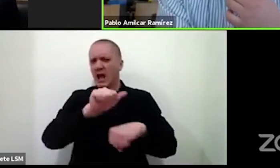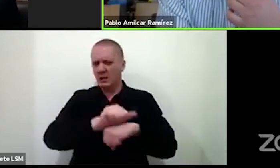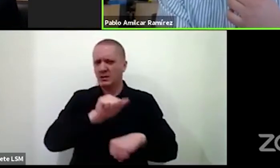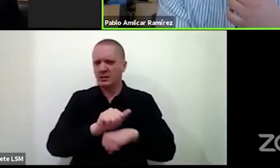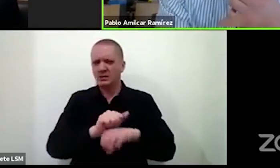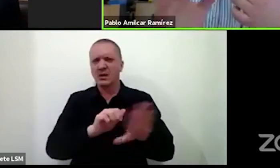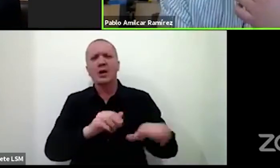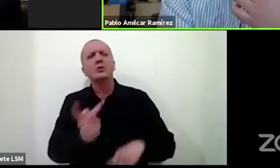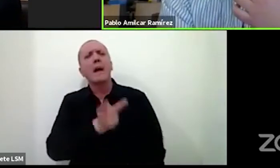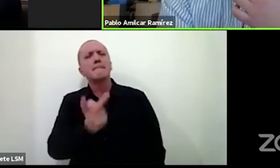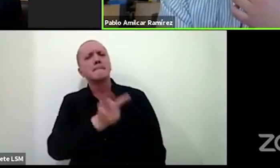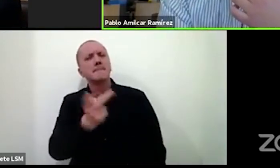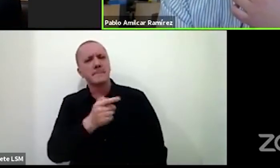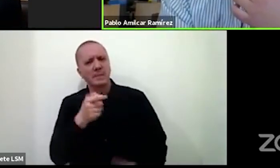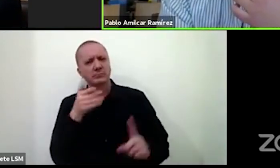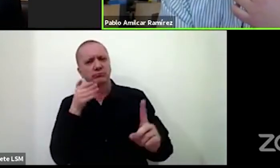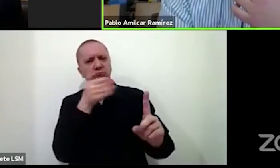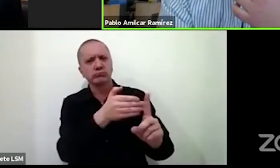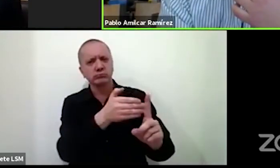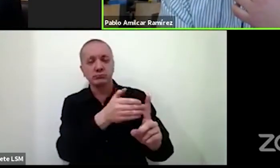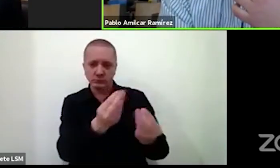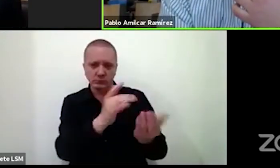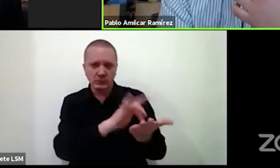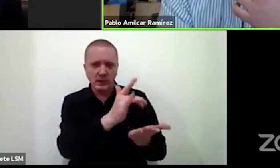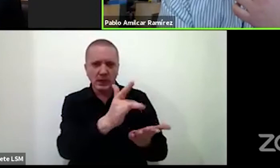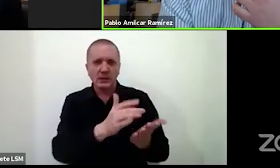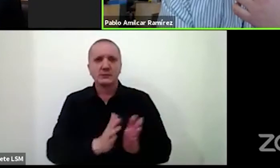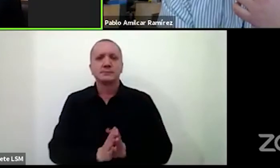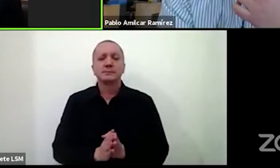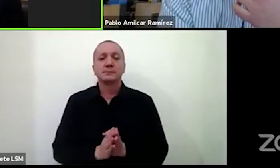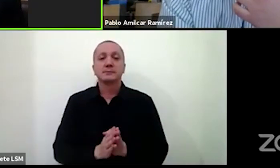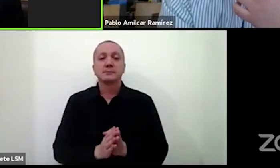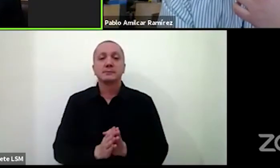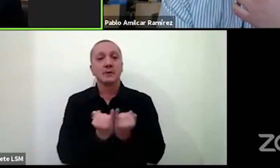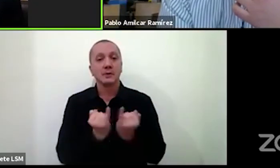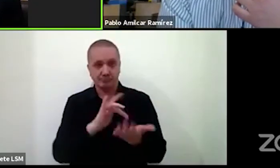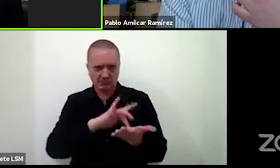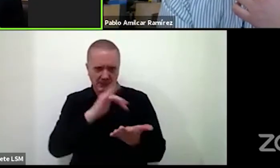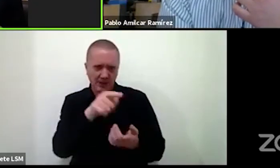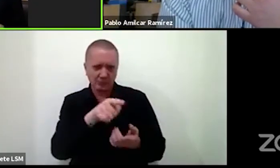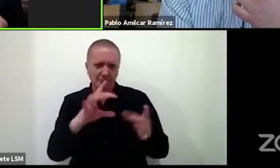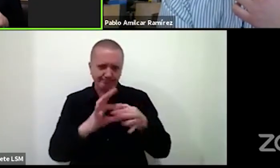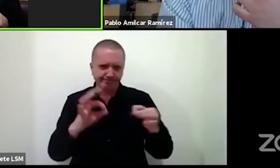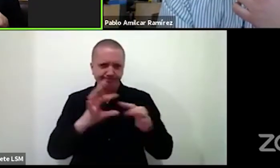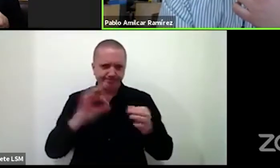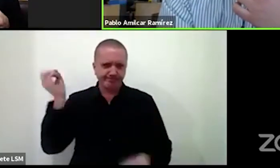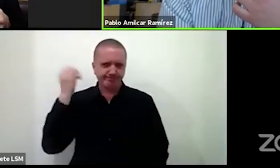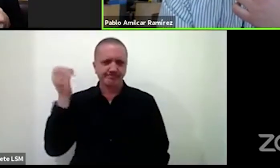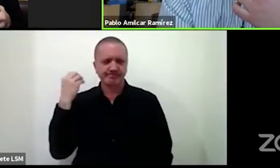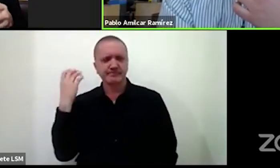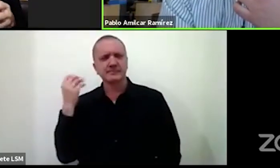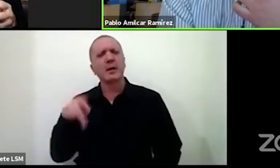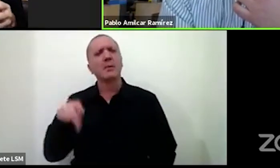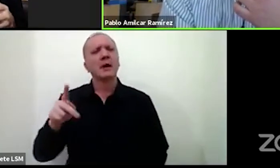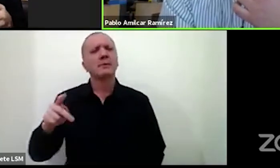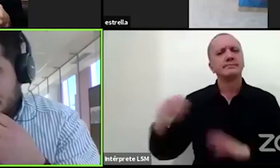para vos. Muchísimas gracias igualmente por esta ponencia. Y nos están